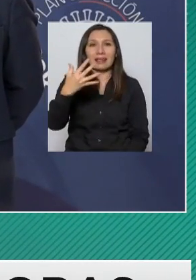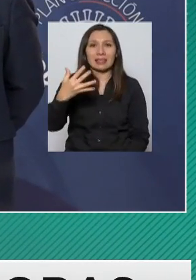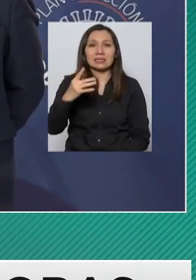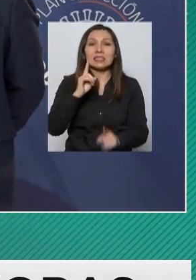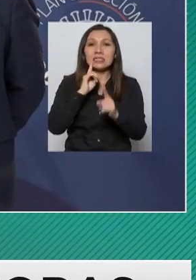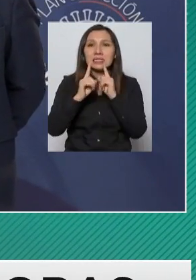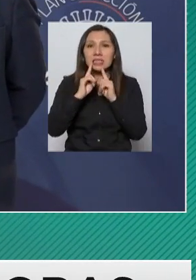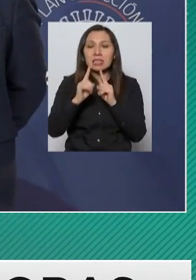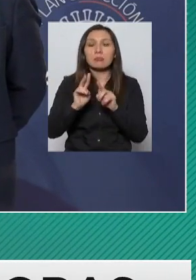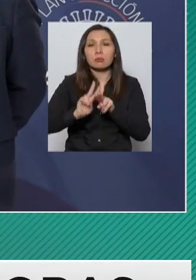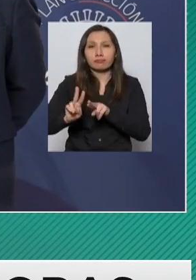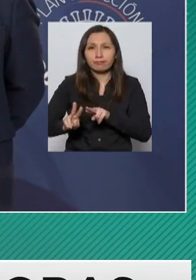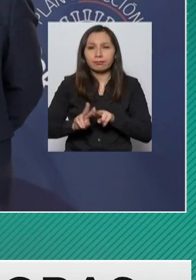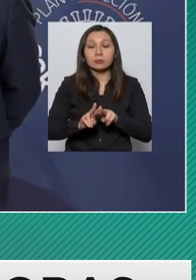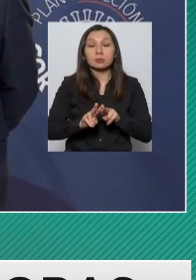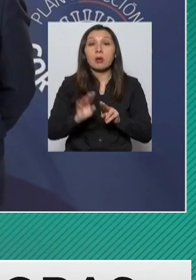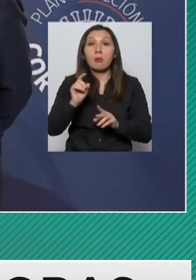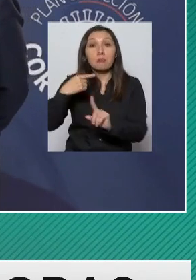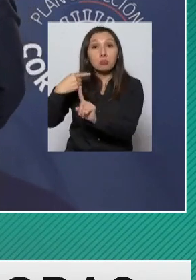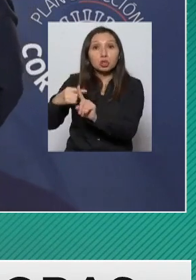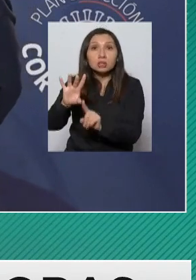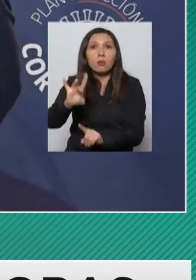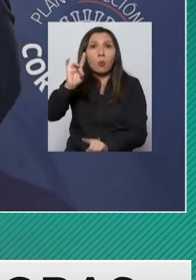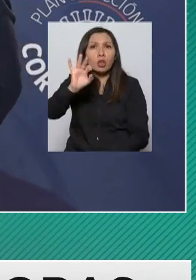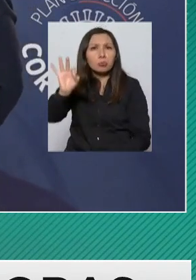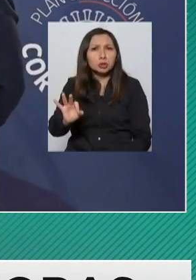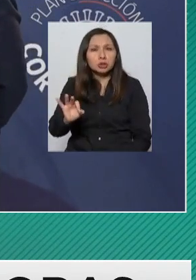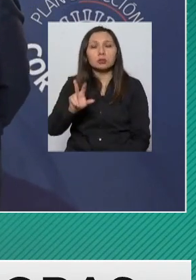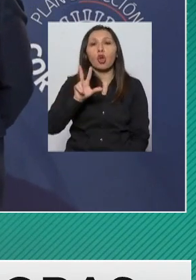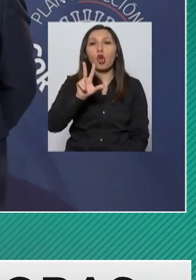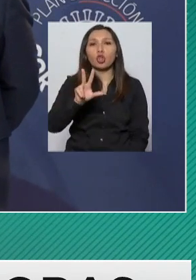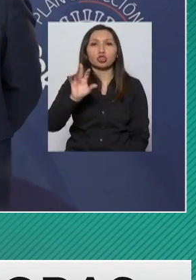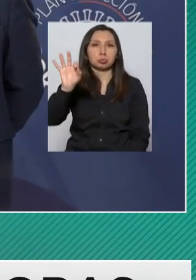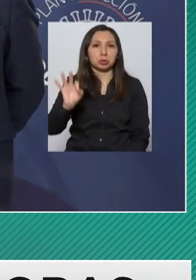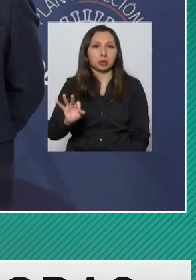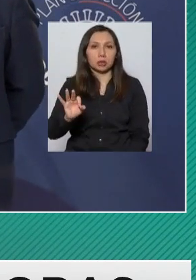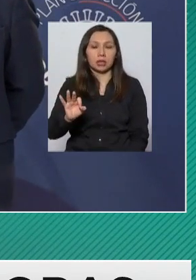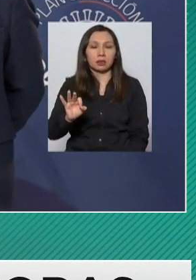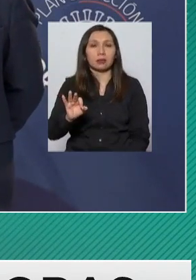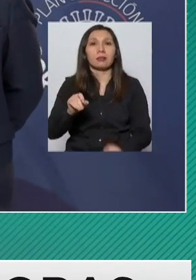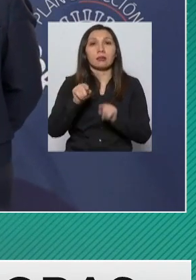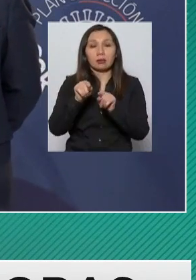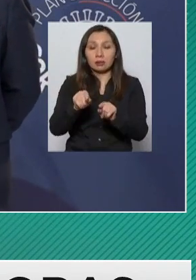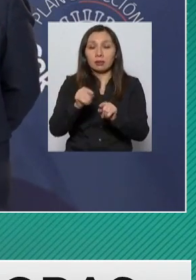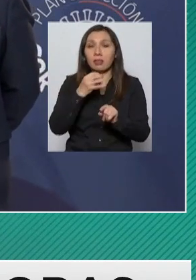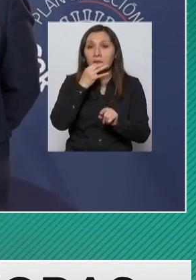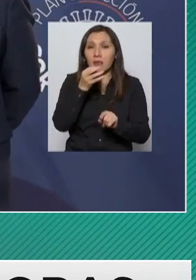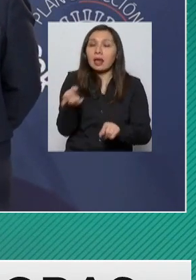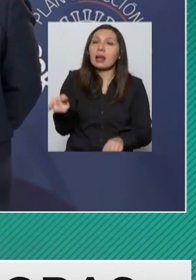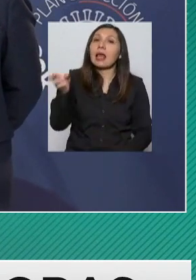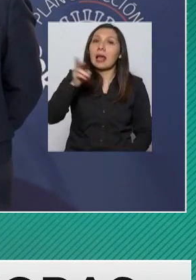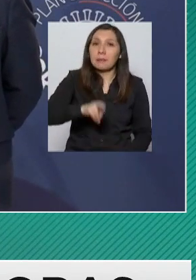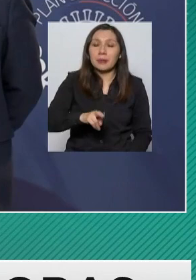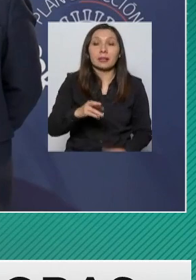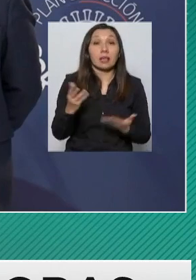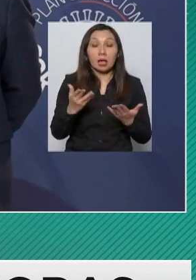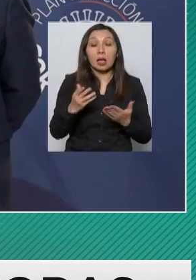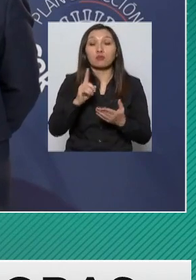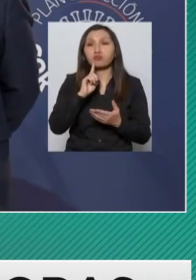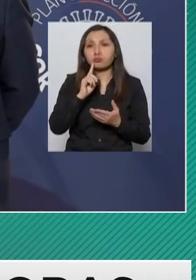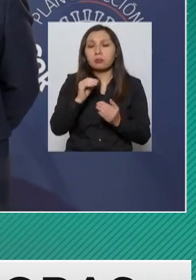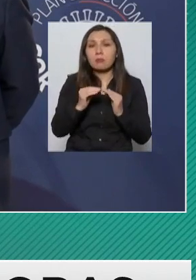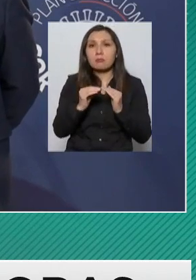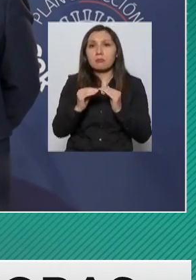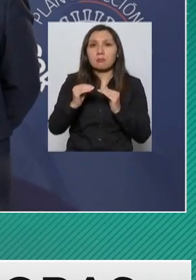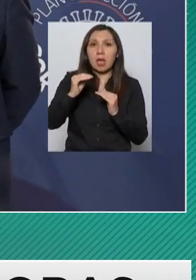exámenes con una positividad de un 8% hay que recalcar que hemos tenido